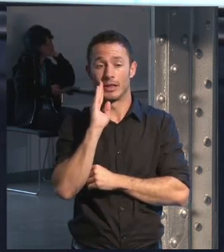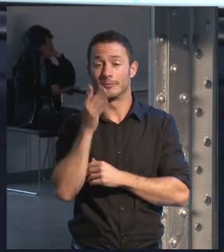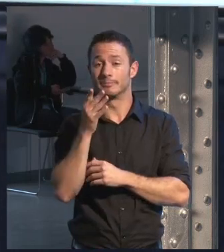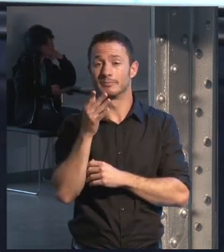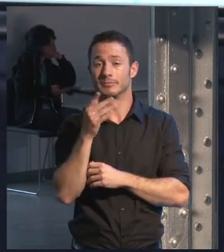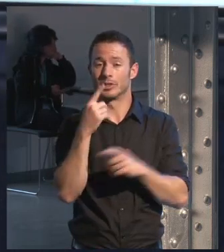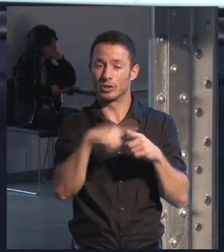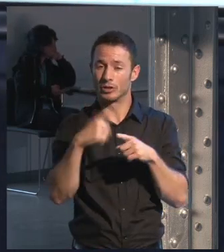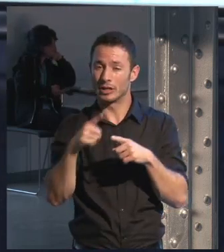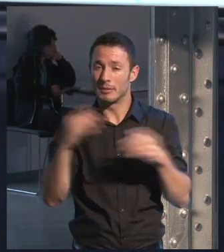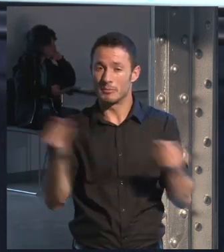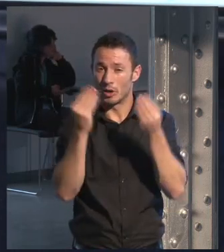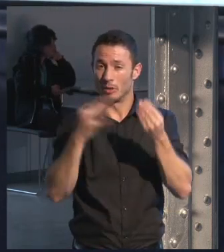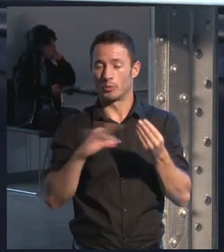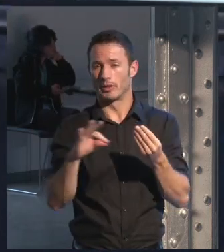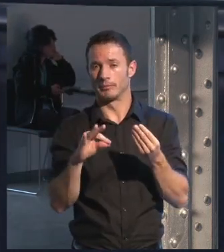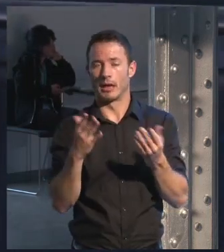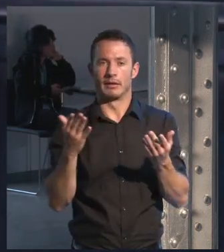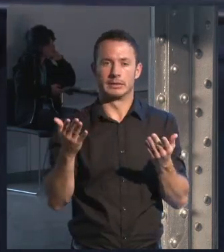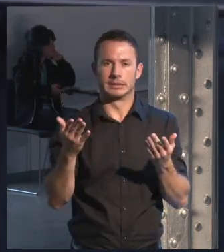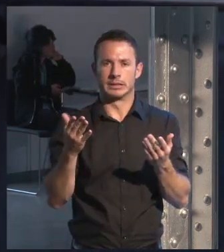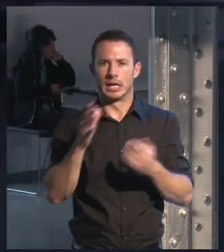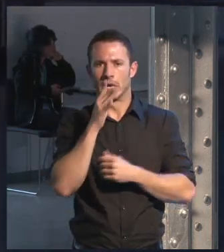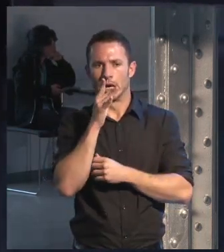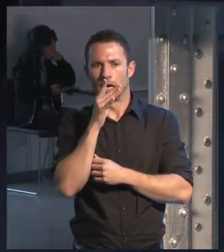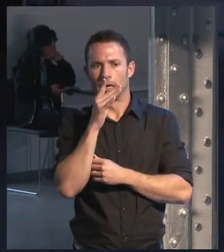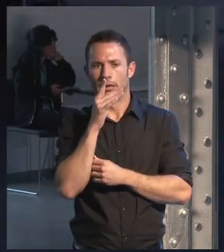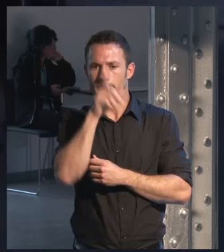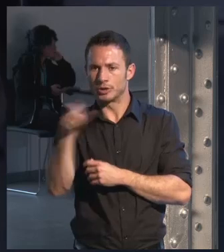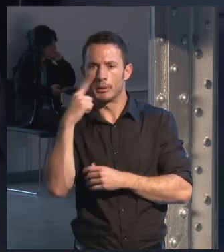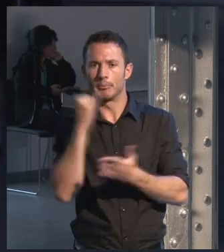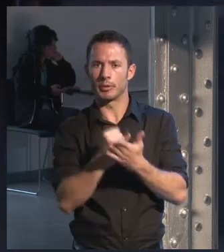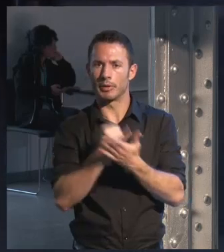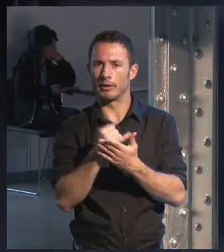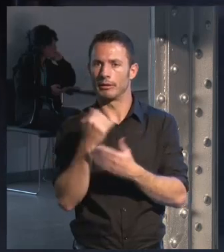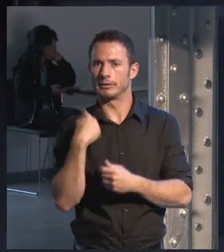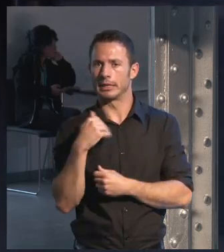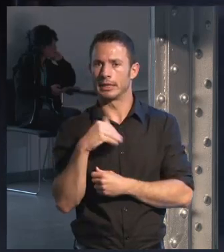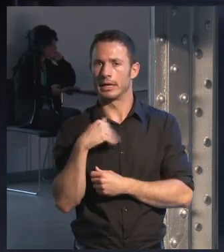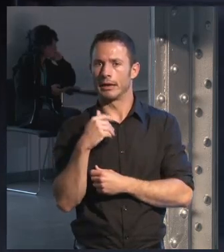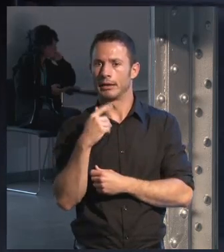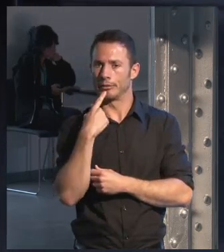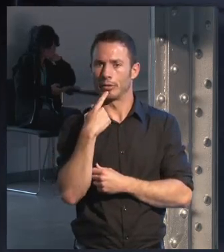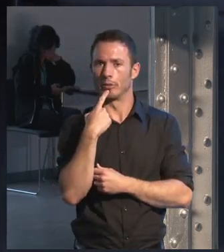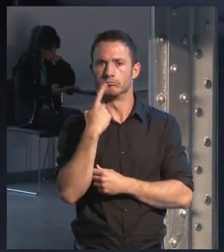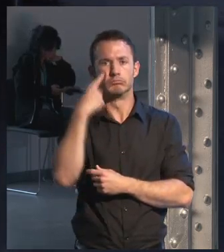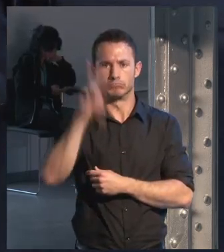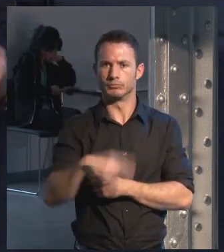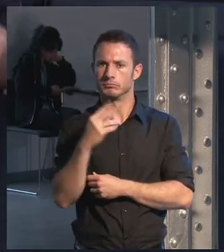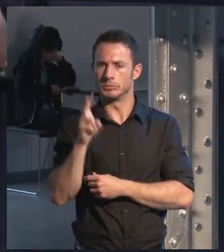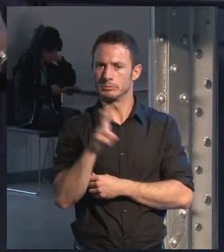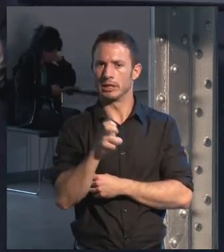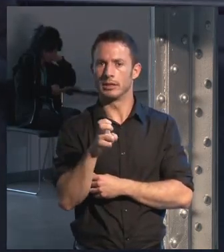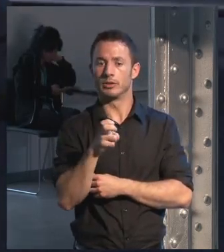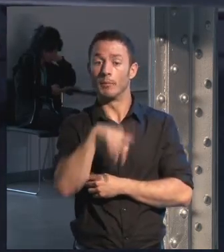que significan, y además que ya no es una cuestión de que quien lo ha probado lo refuta, sino que de alguna manera